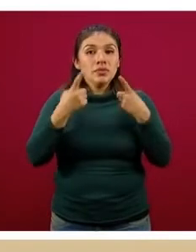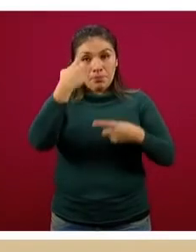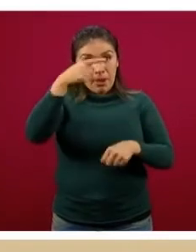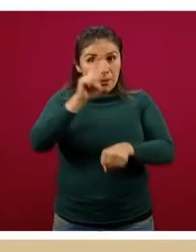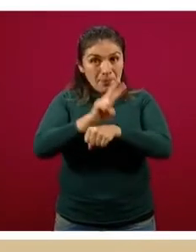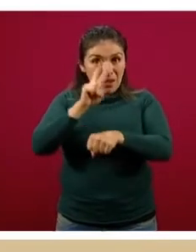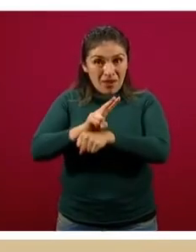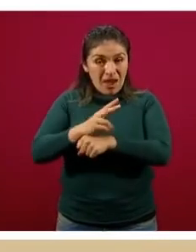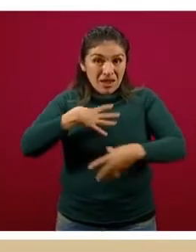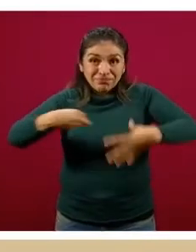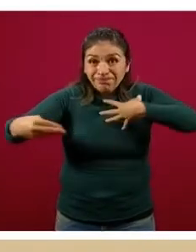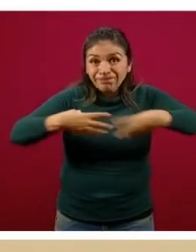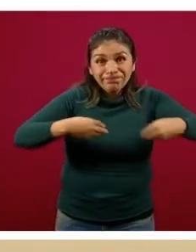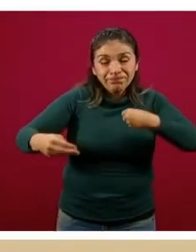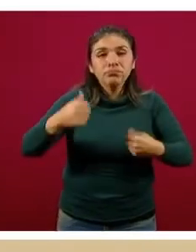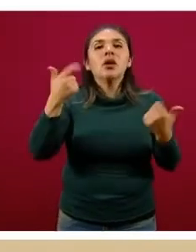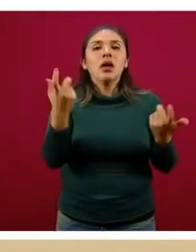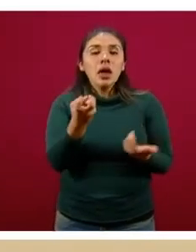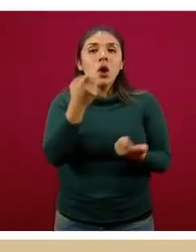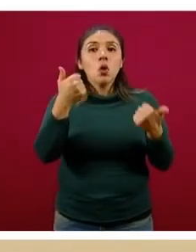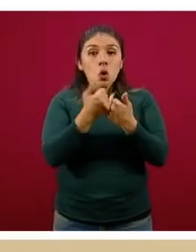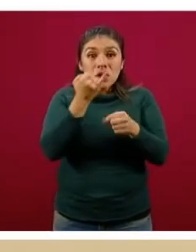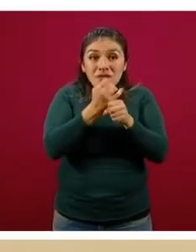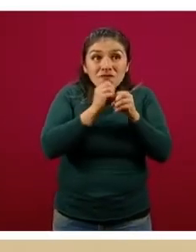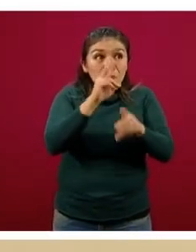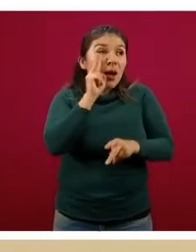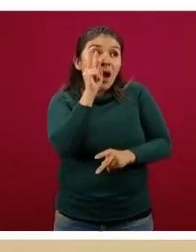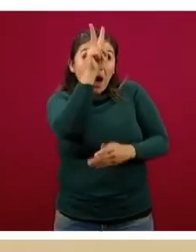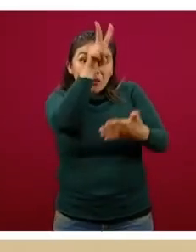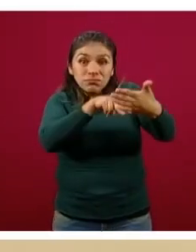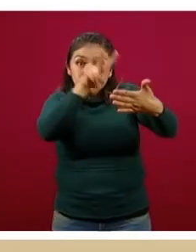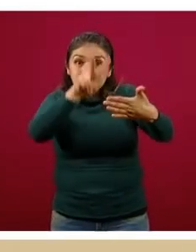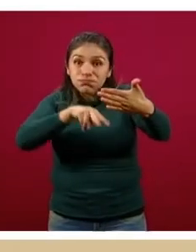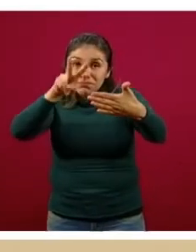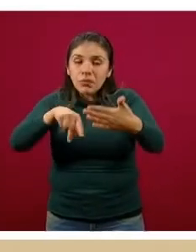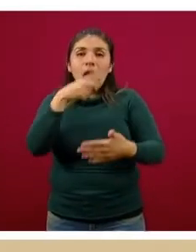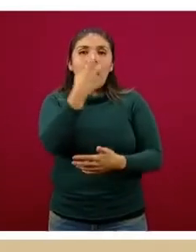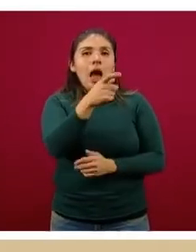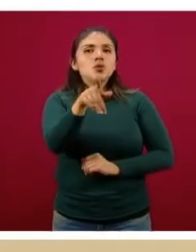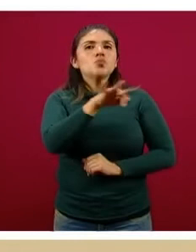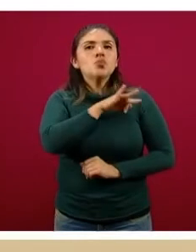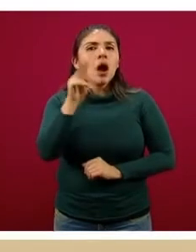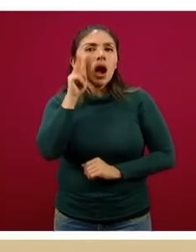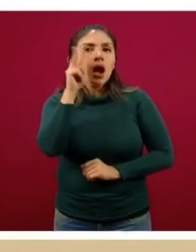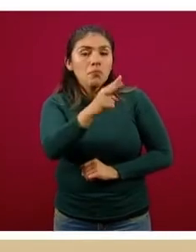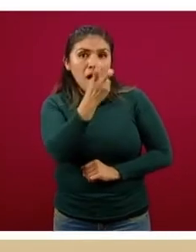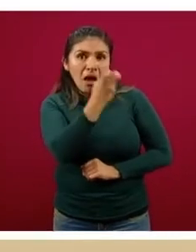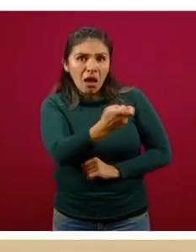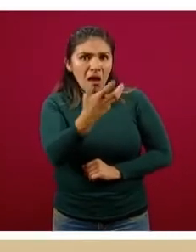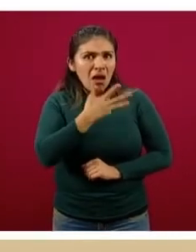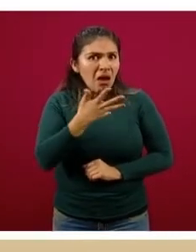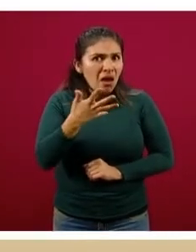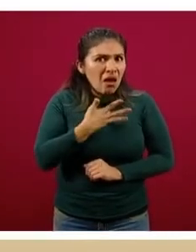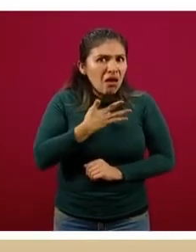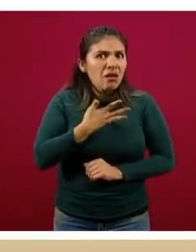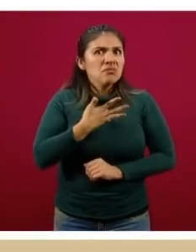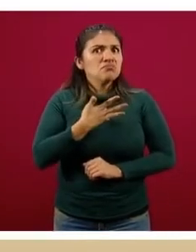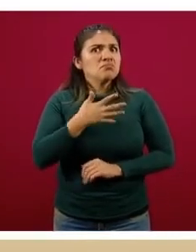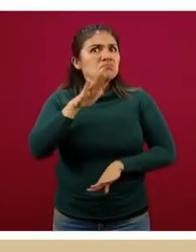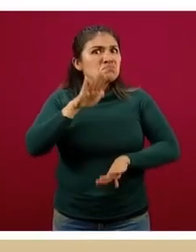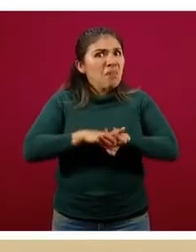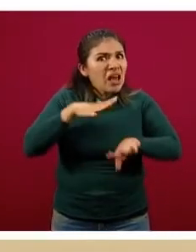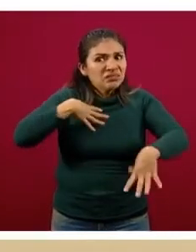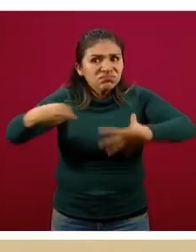vigilancia epidemiológica, a través de estos datos podemos ver si está produciéndose una